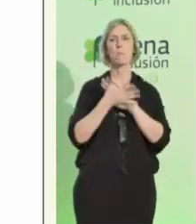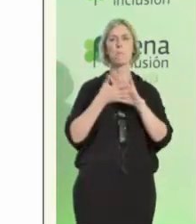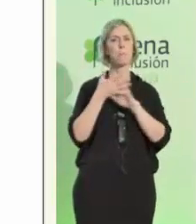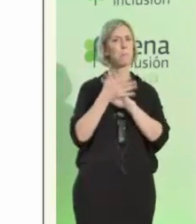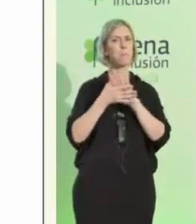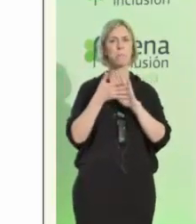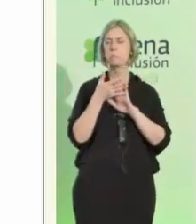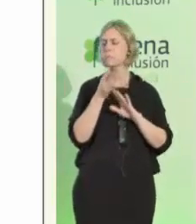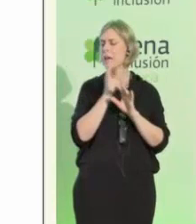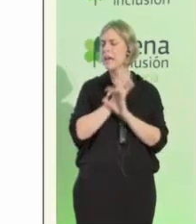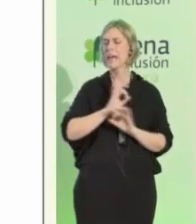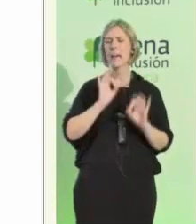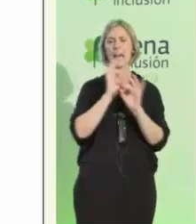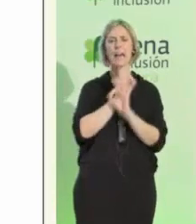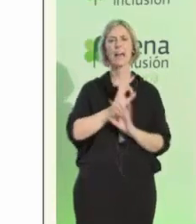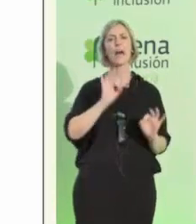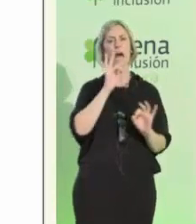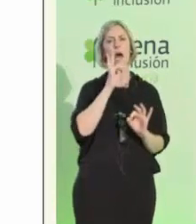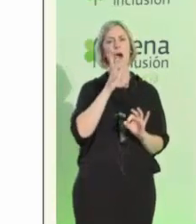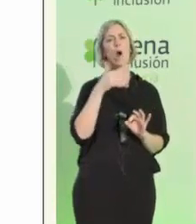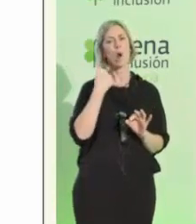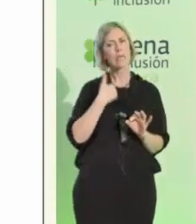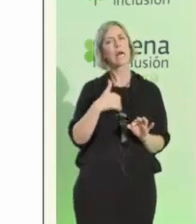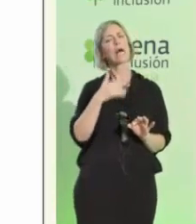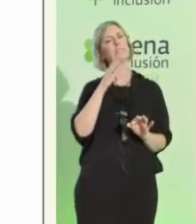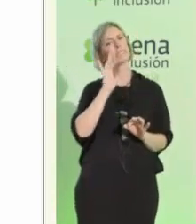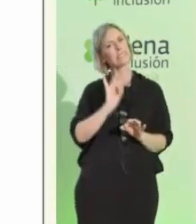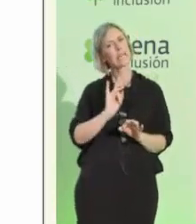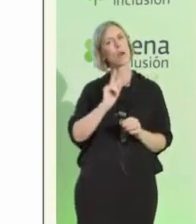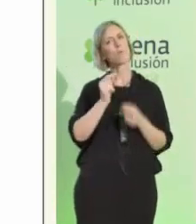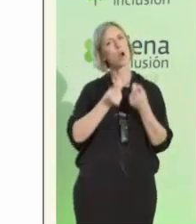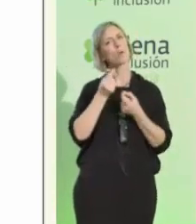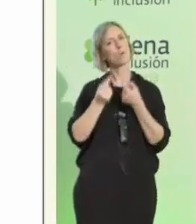y ahora ya sí se ha abierto ese espacio